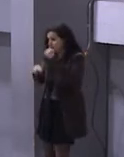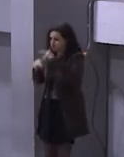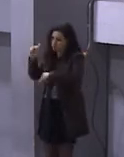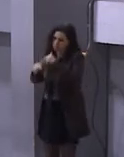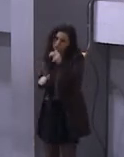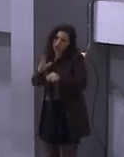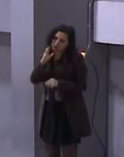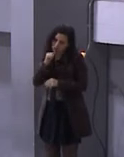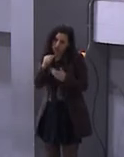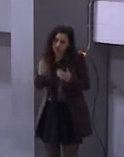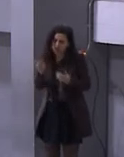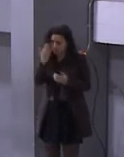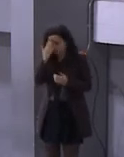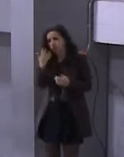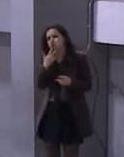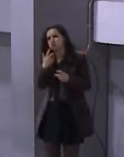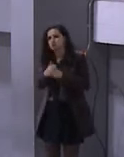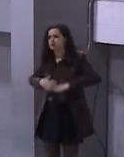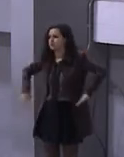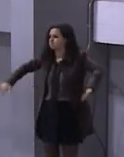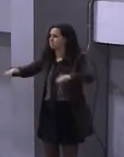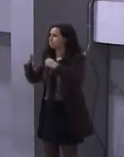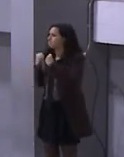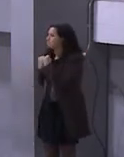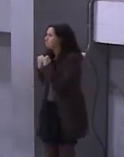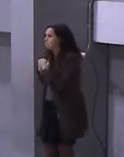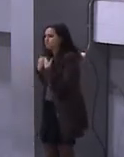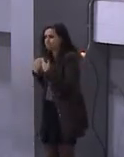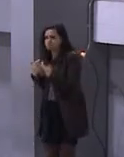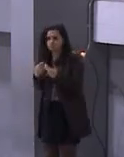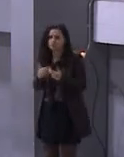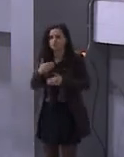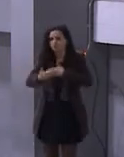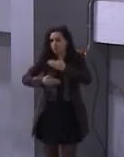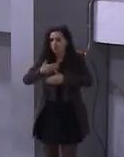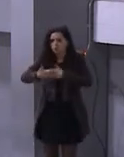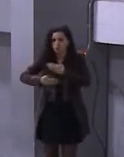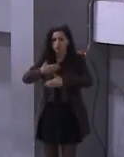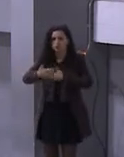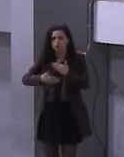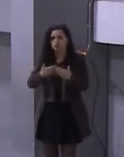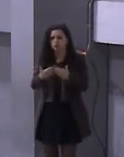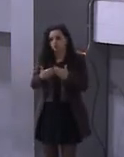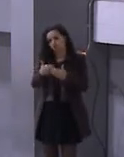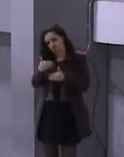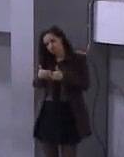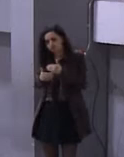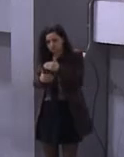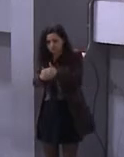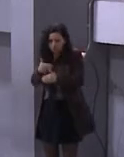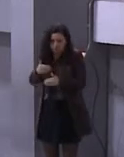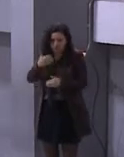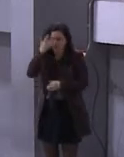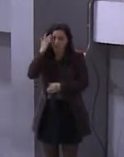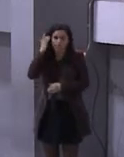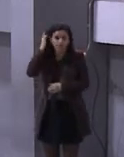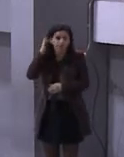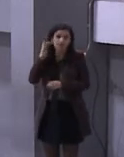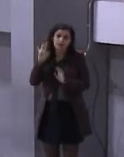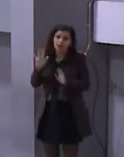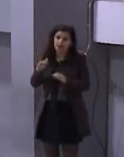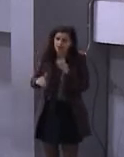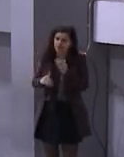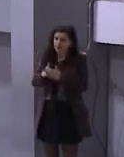que tenemos dificultades en términos de los espacios y vamos con procesos escalonados. Entonces, para poder